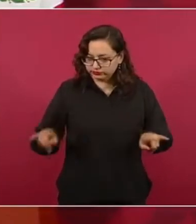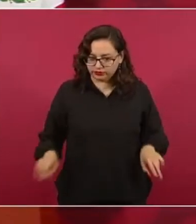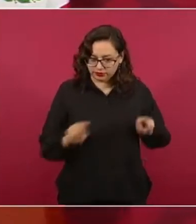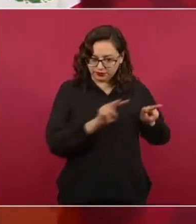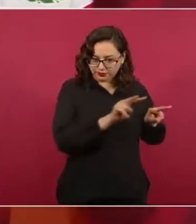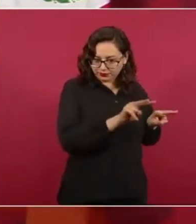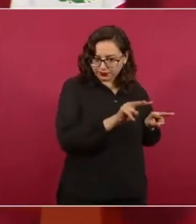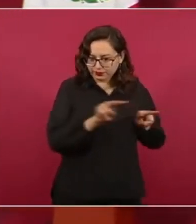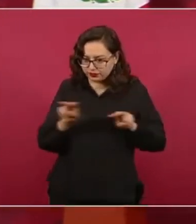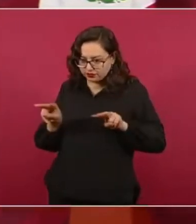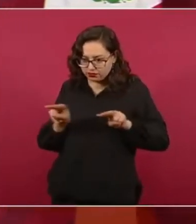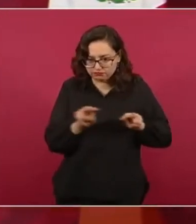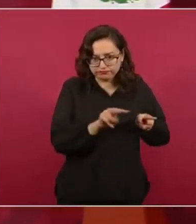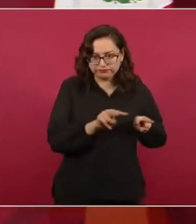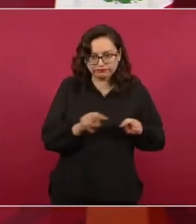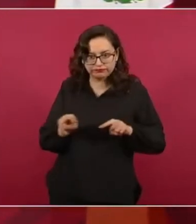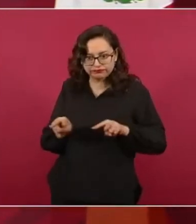pongan todos los artículos